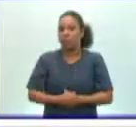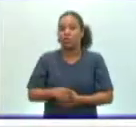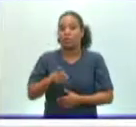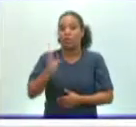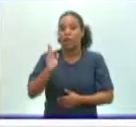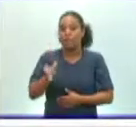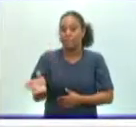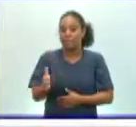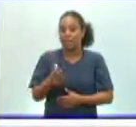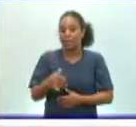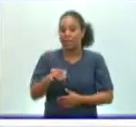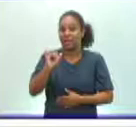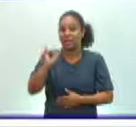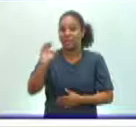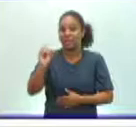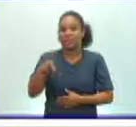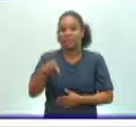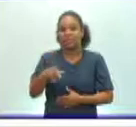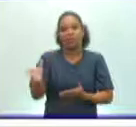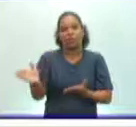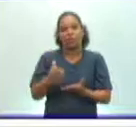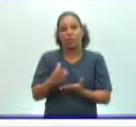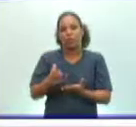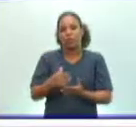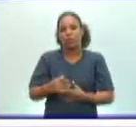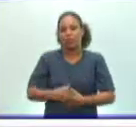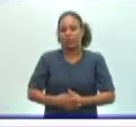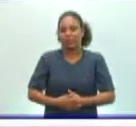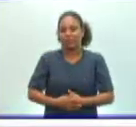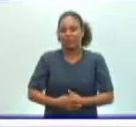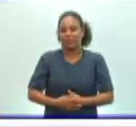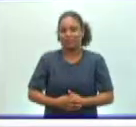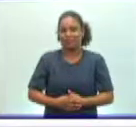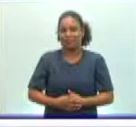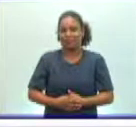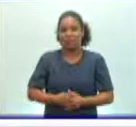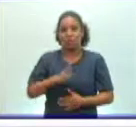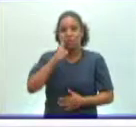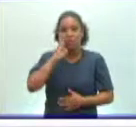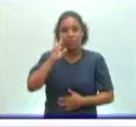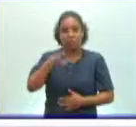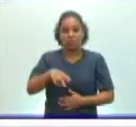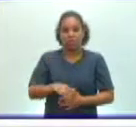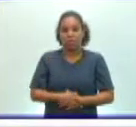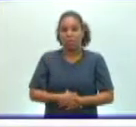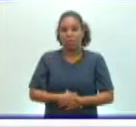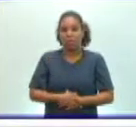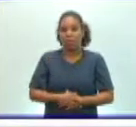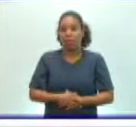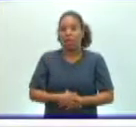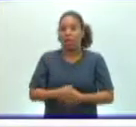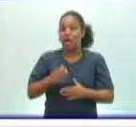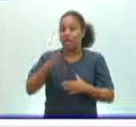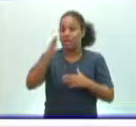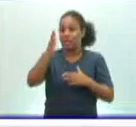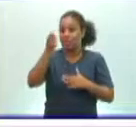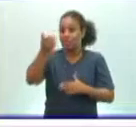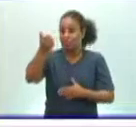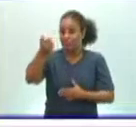página 60 de tu libro de texto. Observa el segmento AO